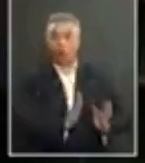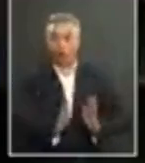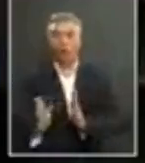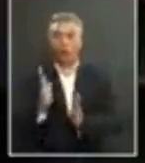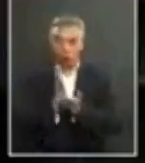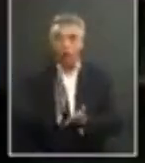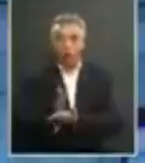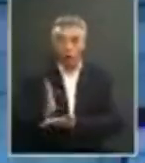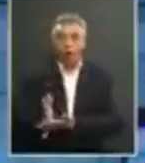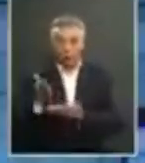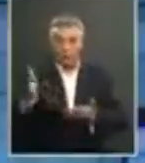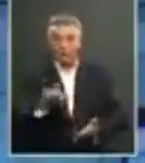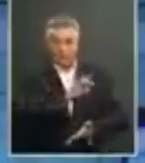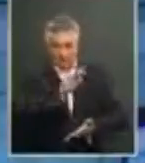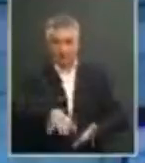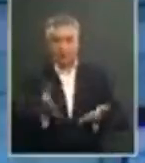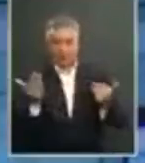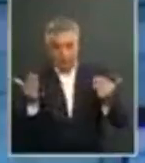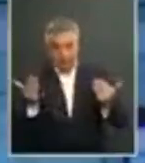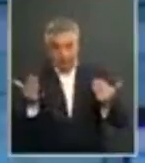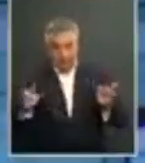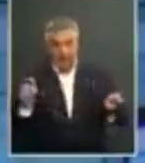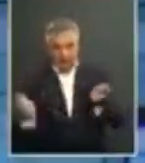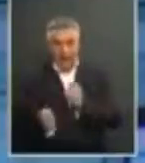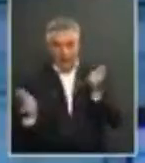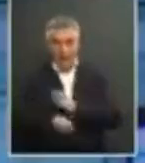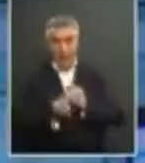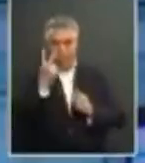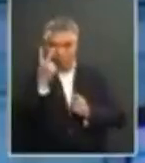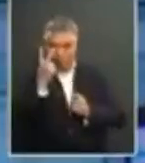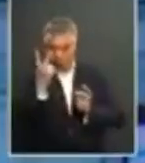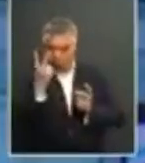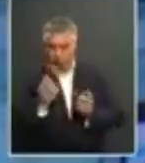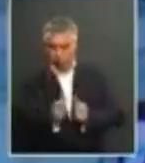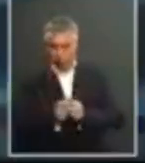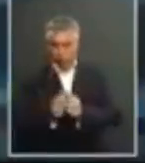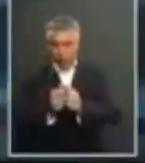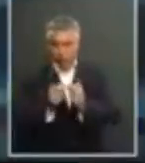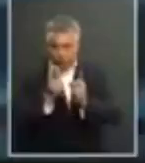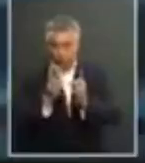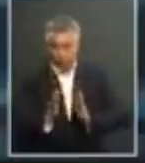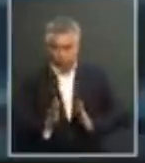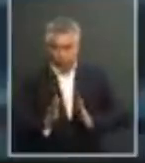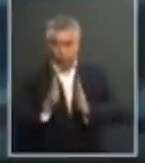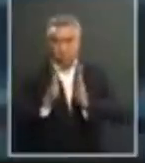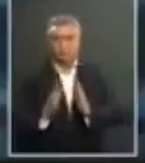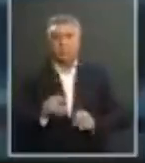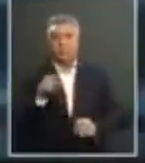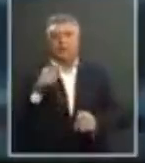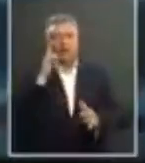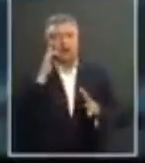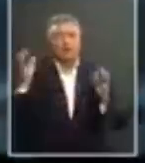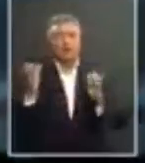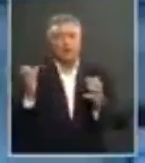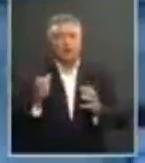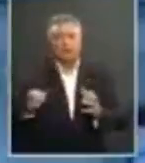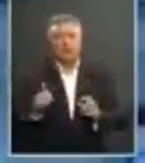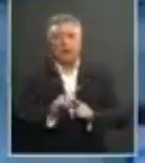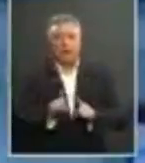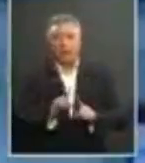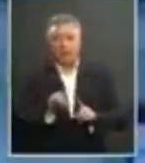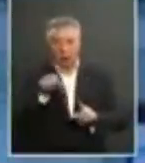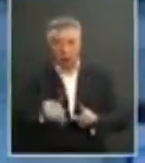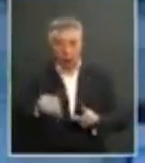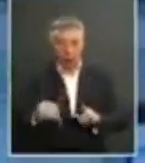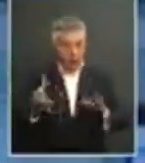Chile necesita. Las dos cosas tienen que ir de la mano. ¿No se justifica la violencia porque están pasando todas esas cosas o no se justifica la violencia nunca, Carlos?